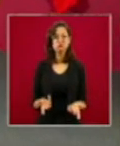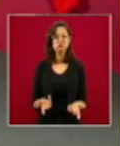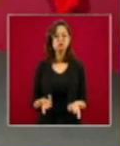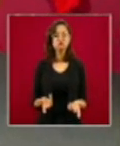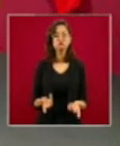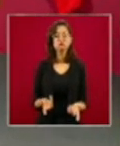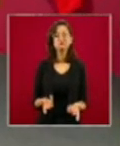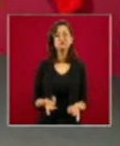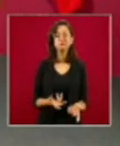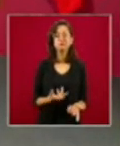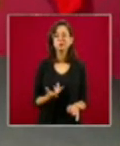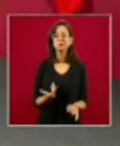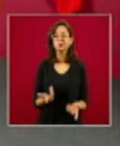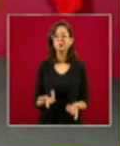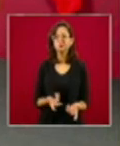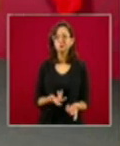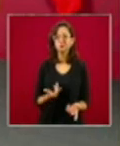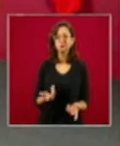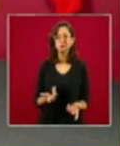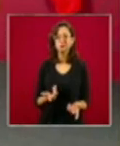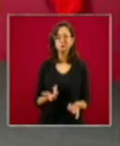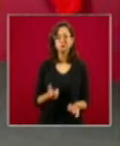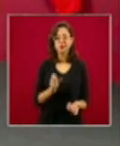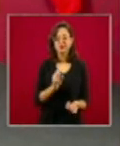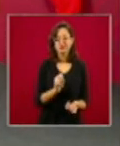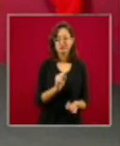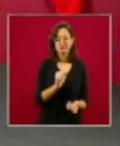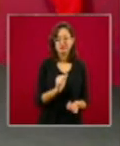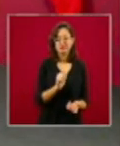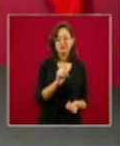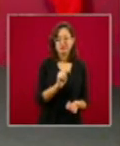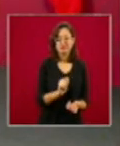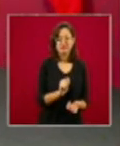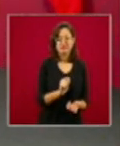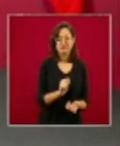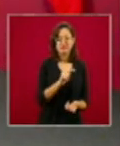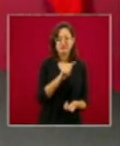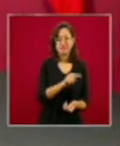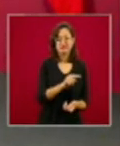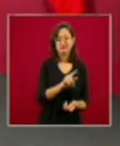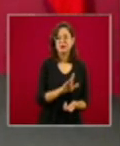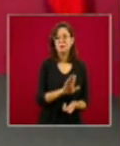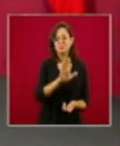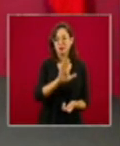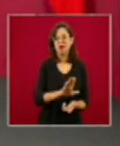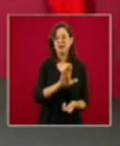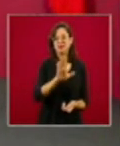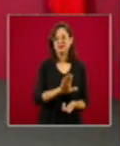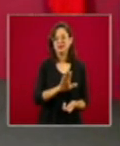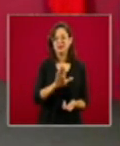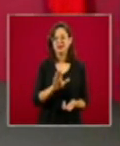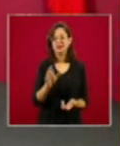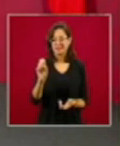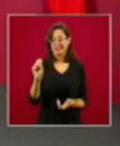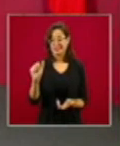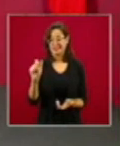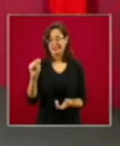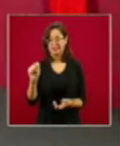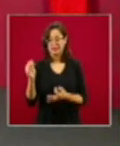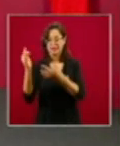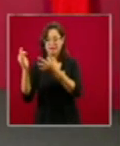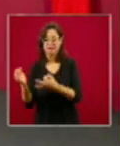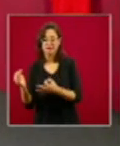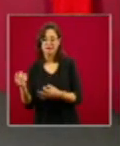cosas que en otros países pues resultarían muy extrañas. Por ejemplo, imprimimos boletas en papel seguridad que son tan